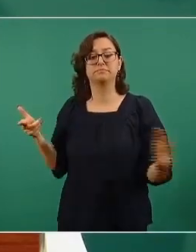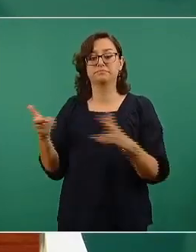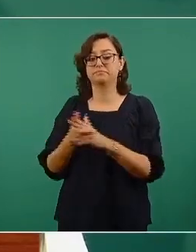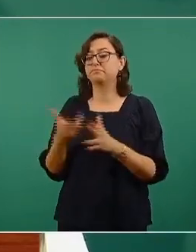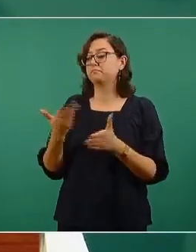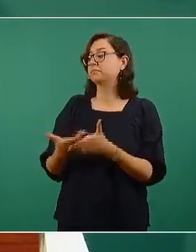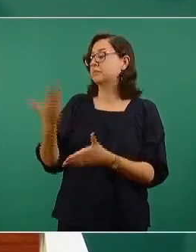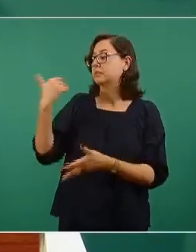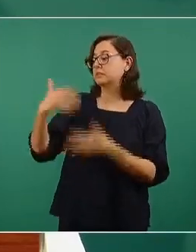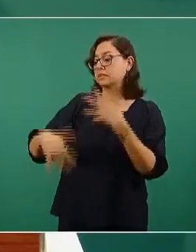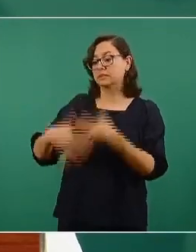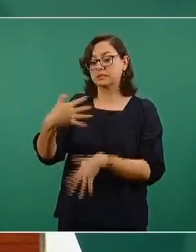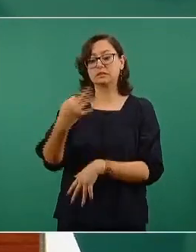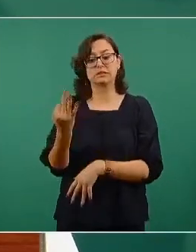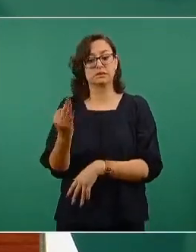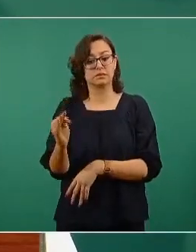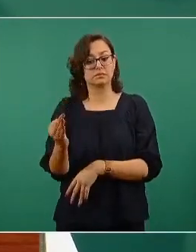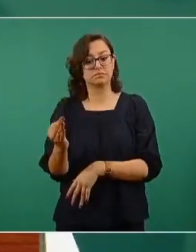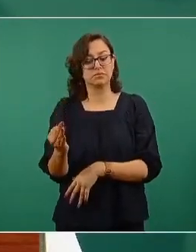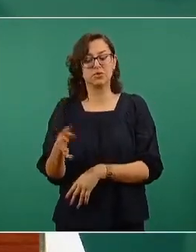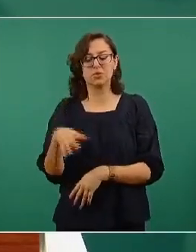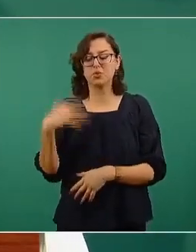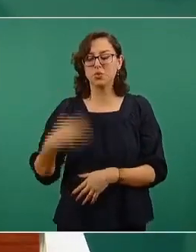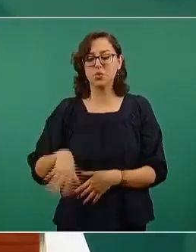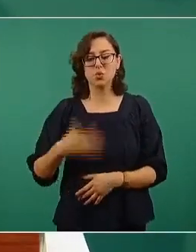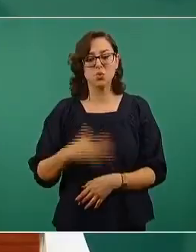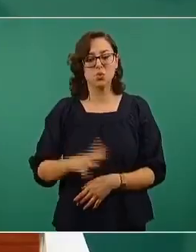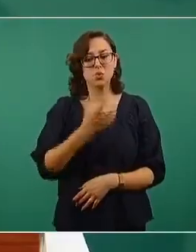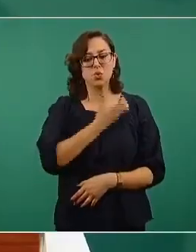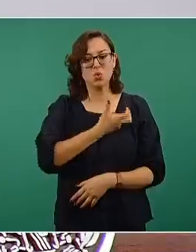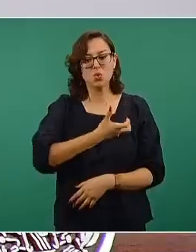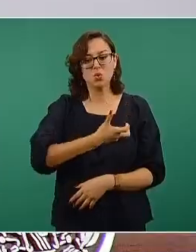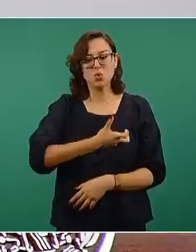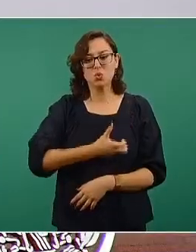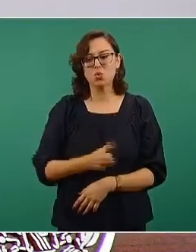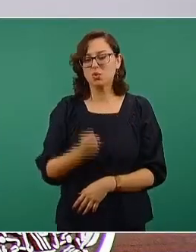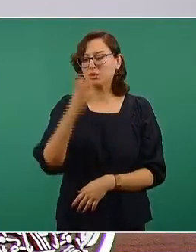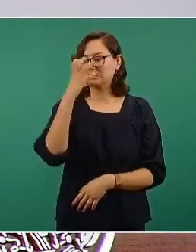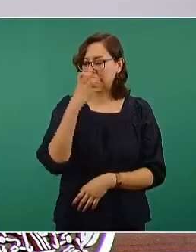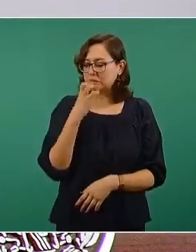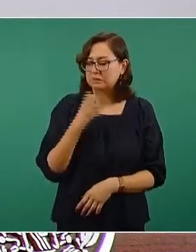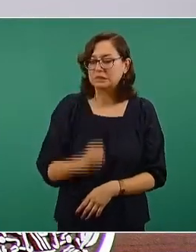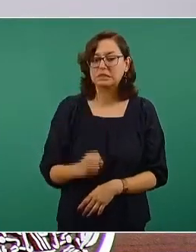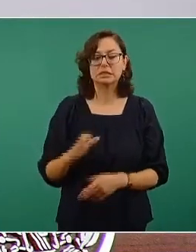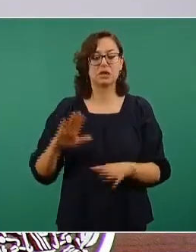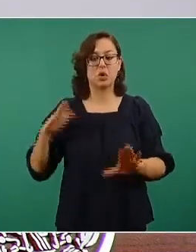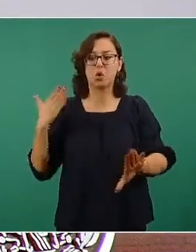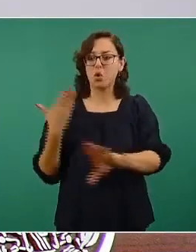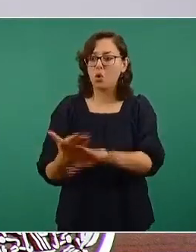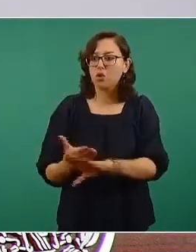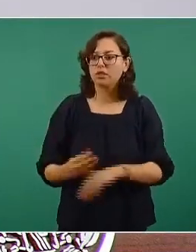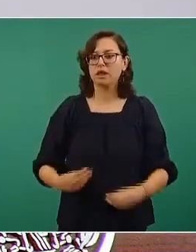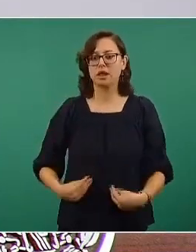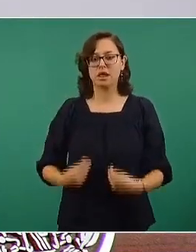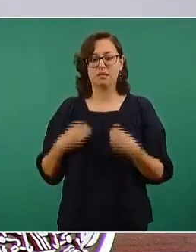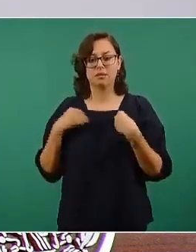febrero. Un hecho doloroso que atenta contra la vida y la democracia y por el